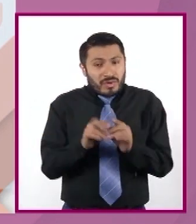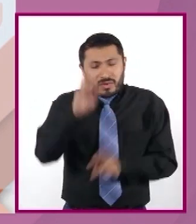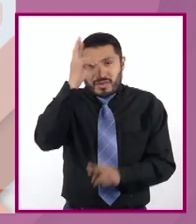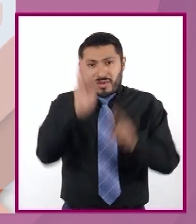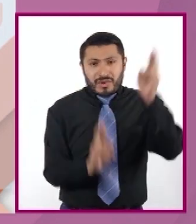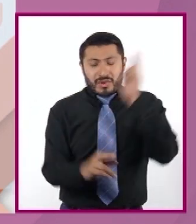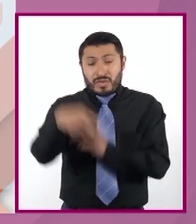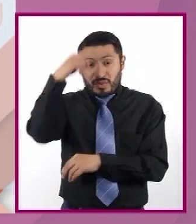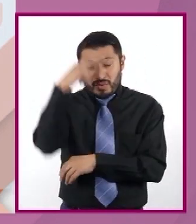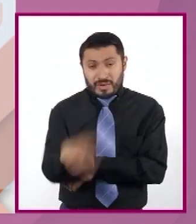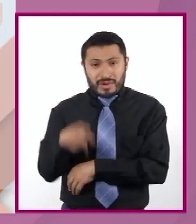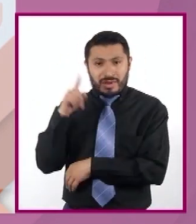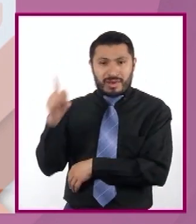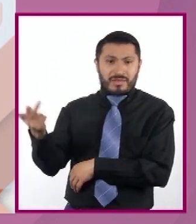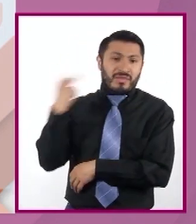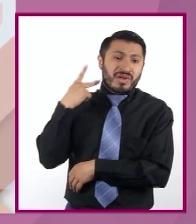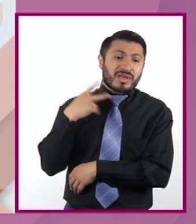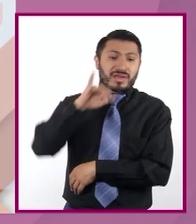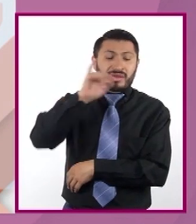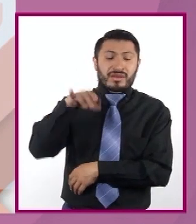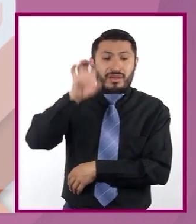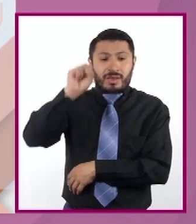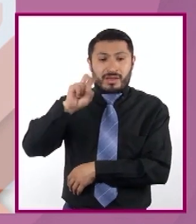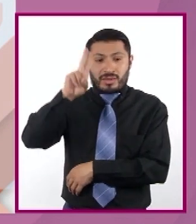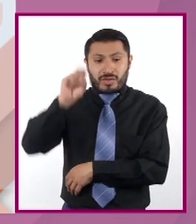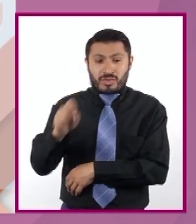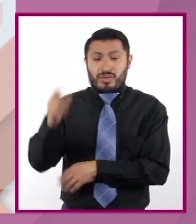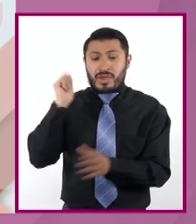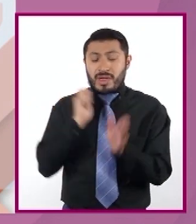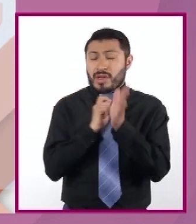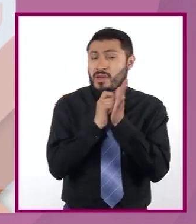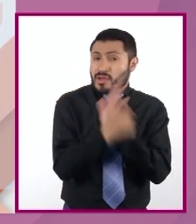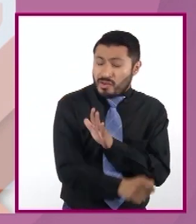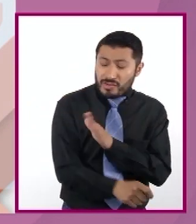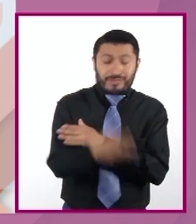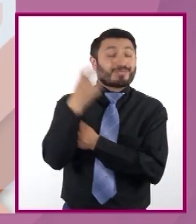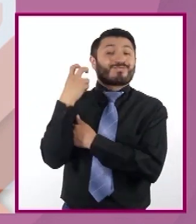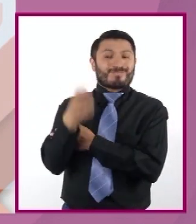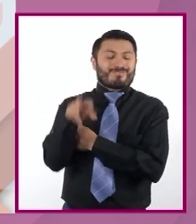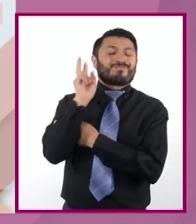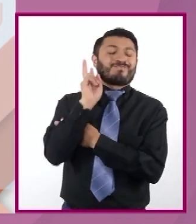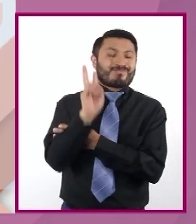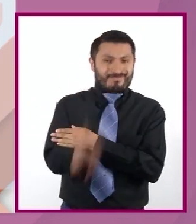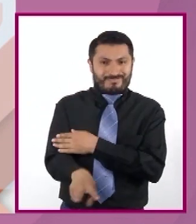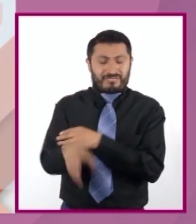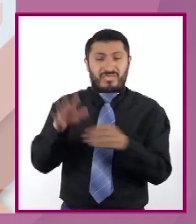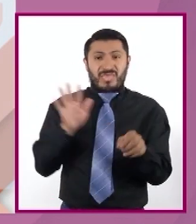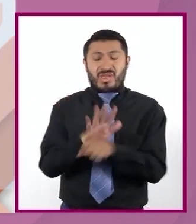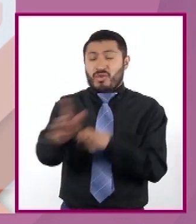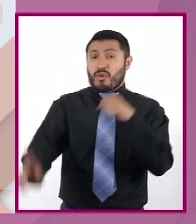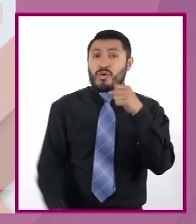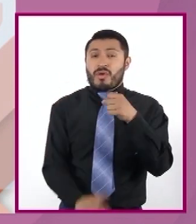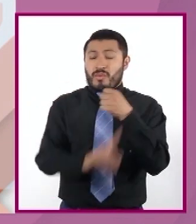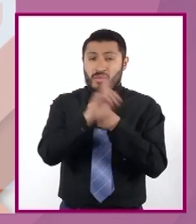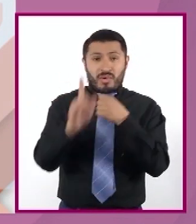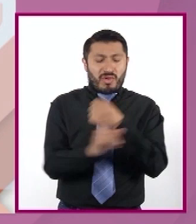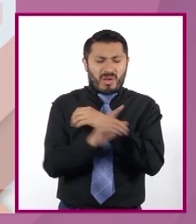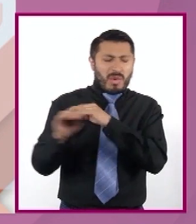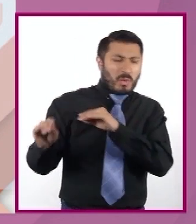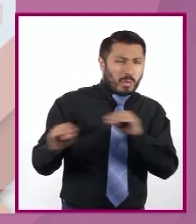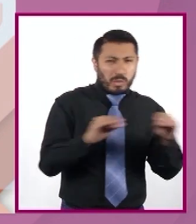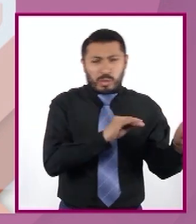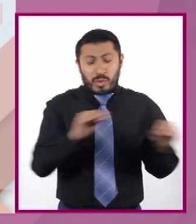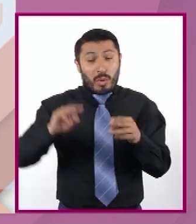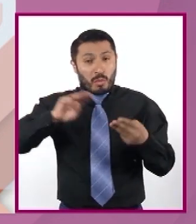y académico Jesús Reyes Heroles subrayó que, efectivamente, la causa fundamental del gran movimiento